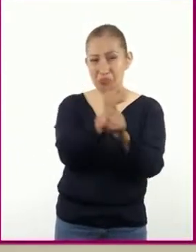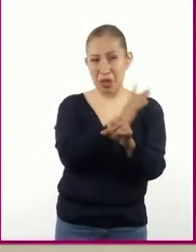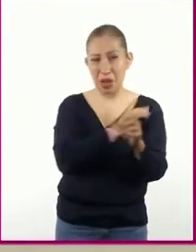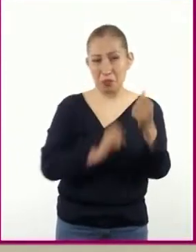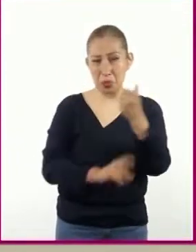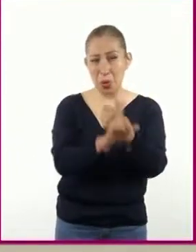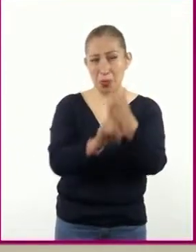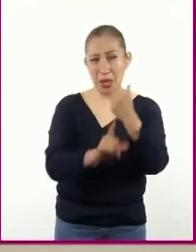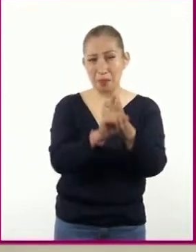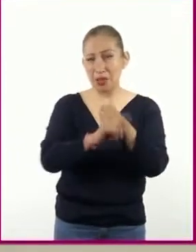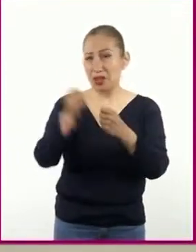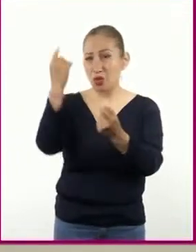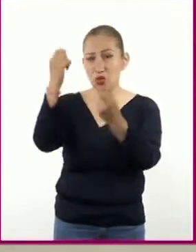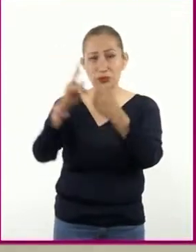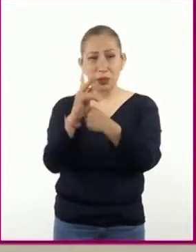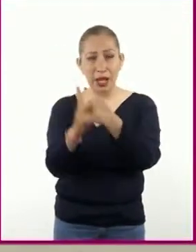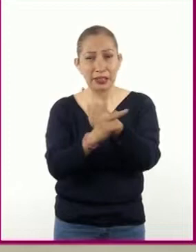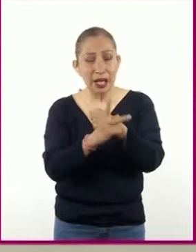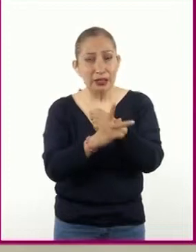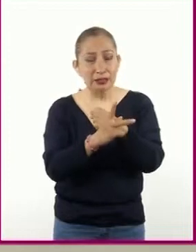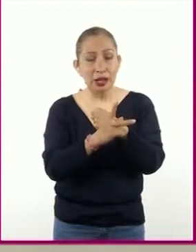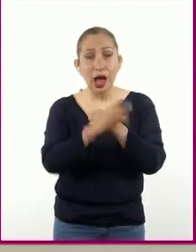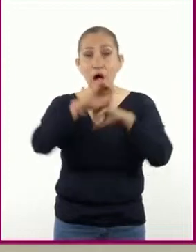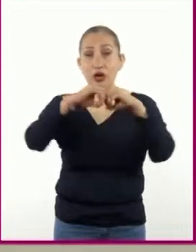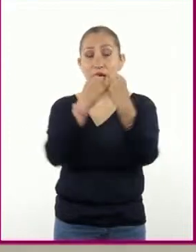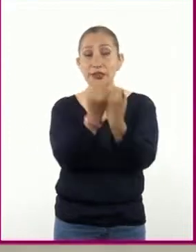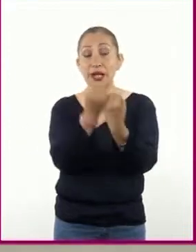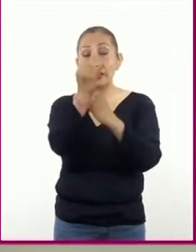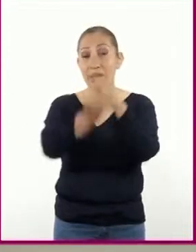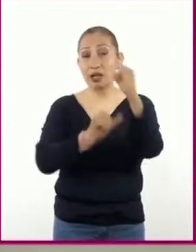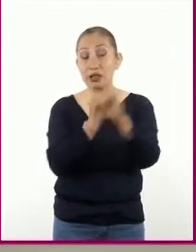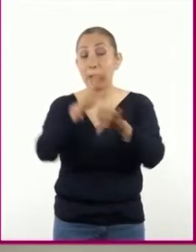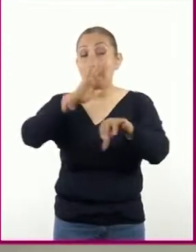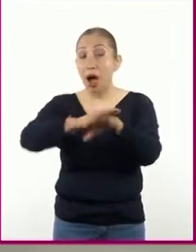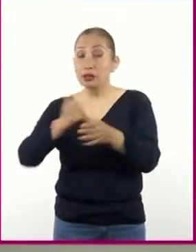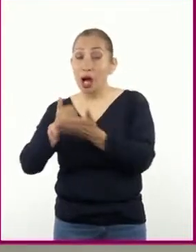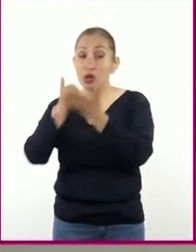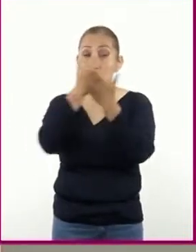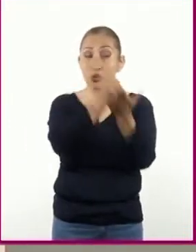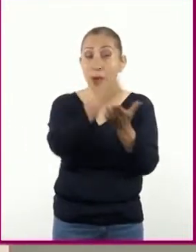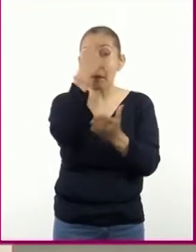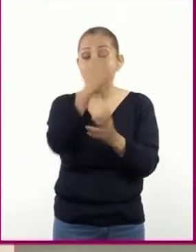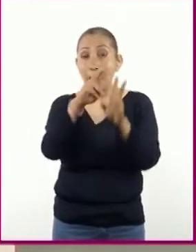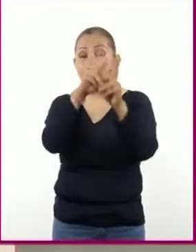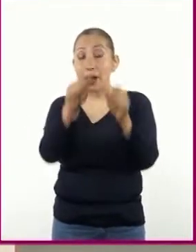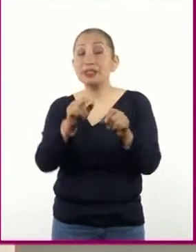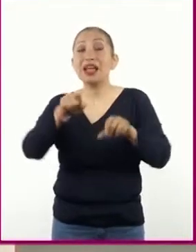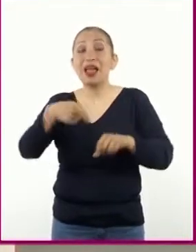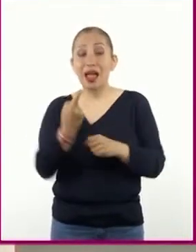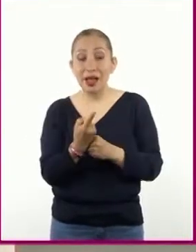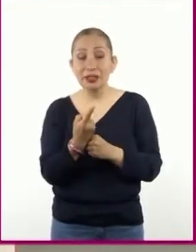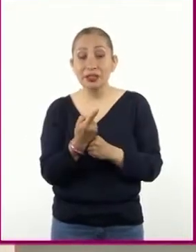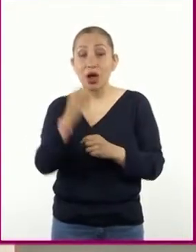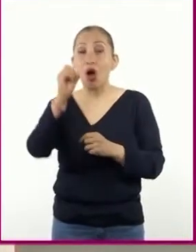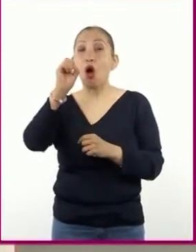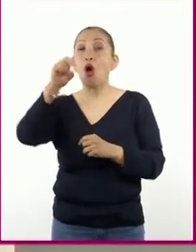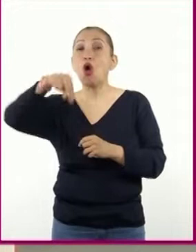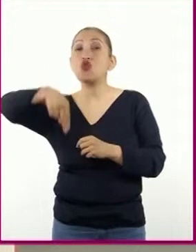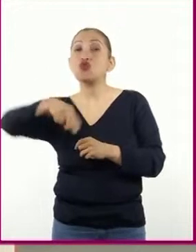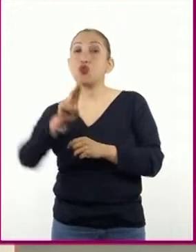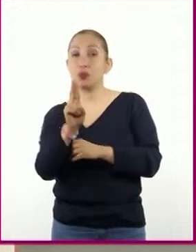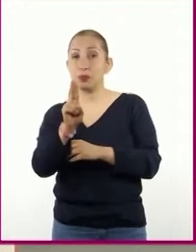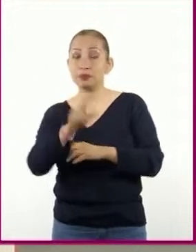suscitado entre las naciones, la organización internacional que más ha contribuido a mantener la paz es la Organización de las Naciones